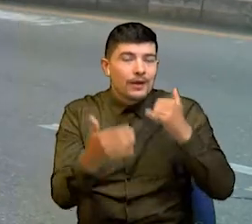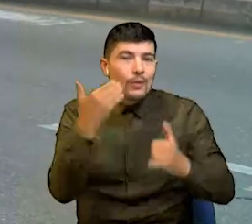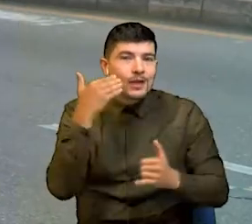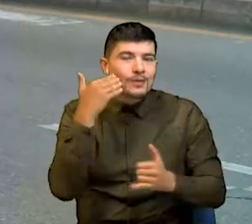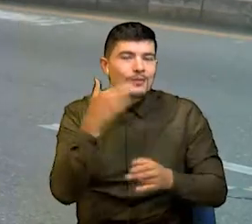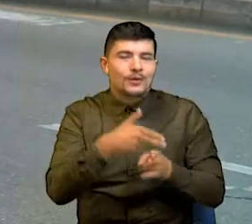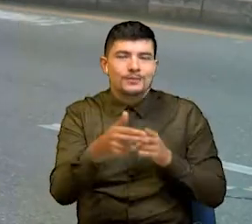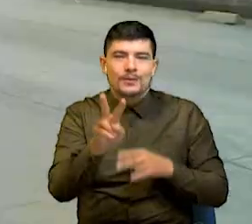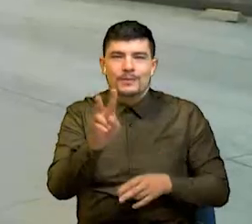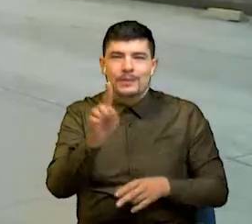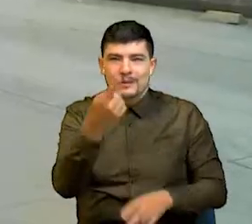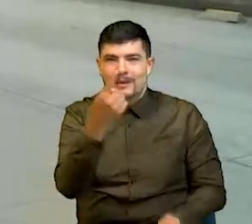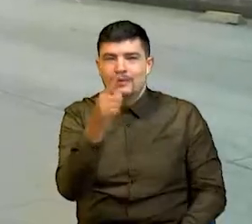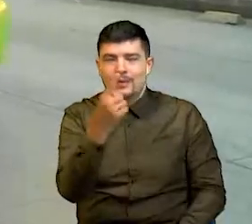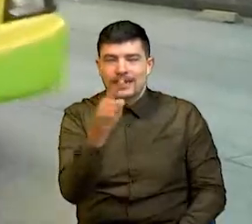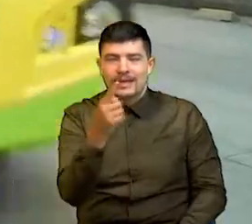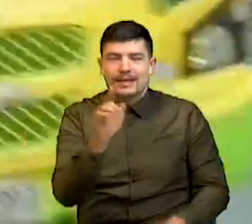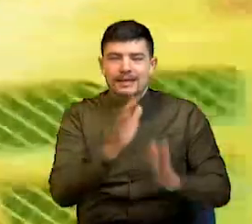diciembre